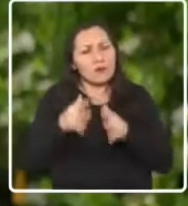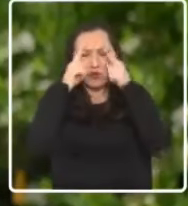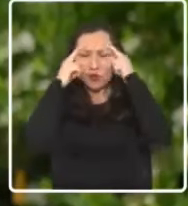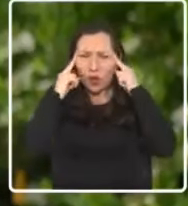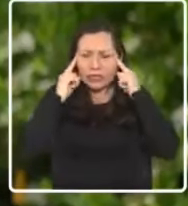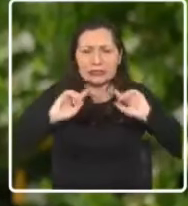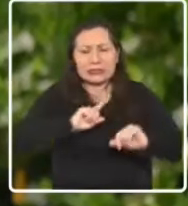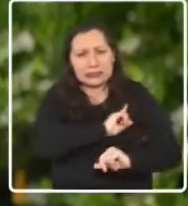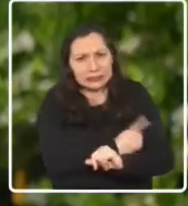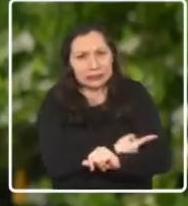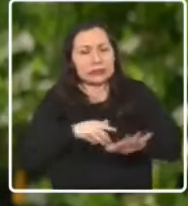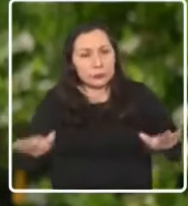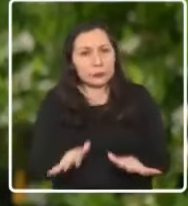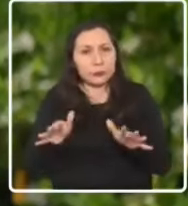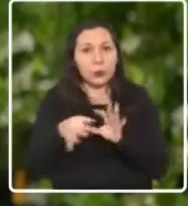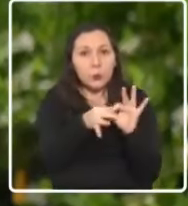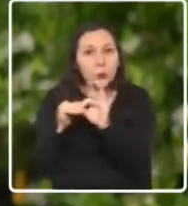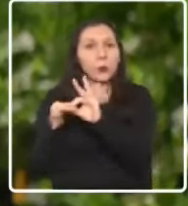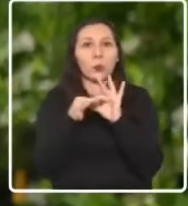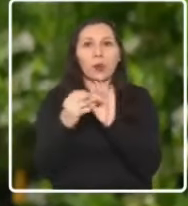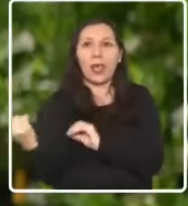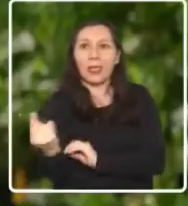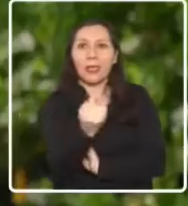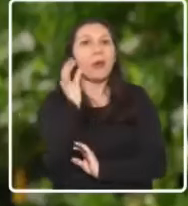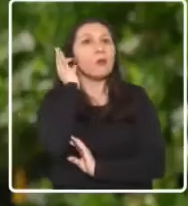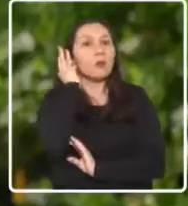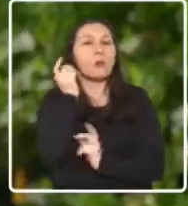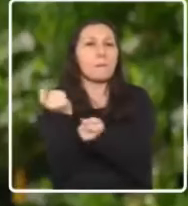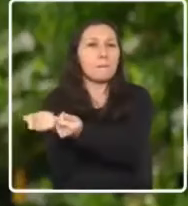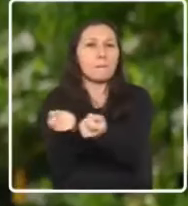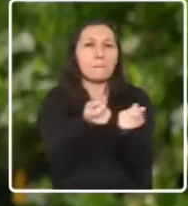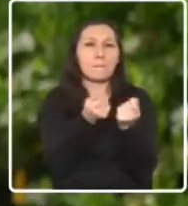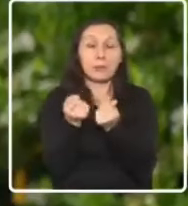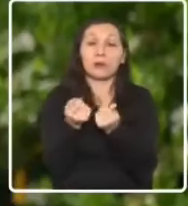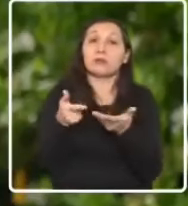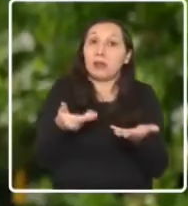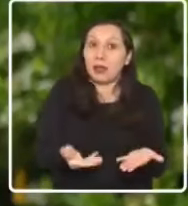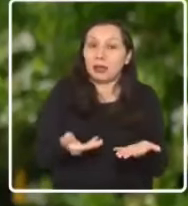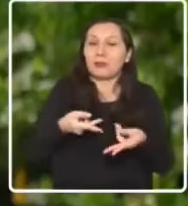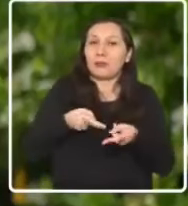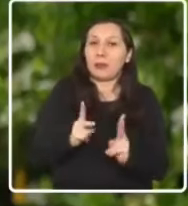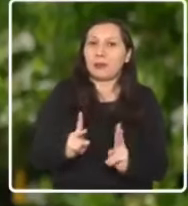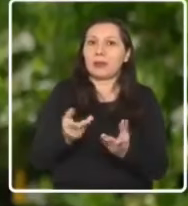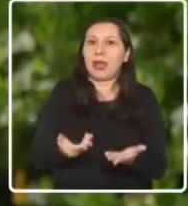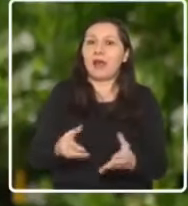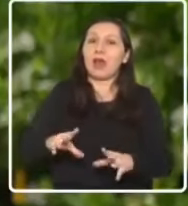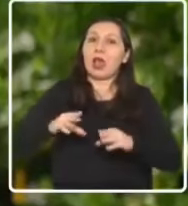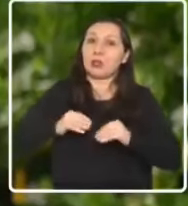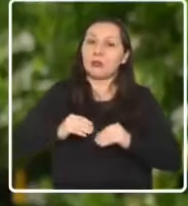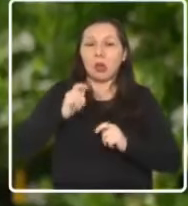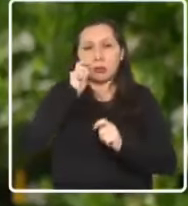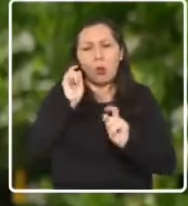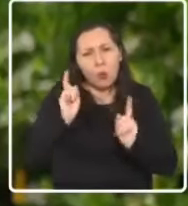detrás que nos une y que son muy comunes. Por lo tanto, esto nos permite asumir